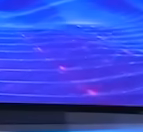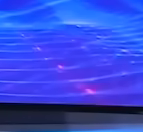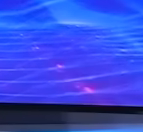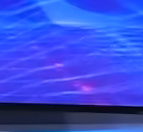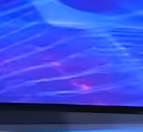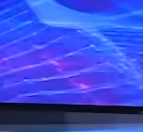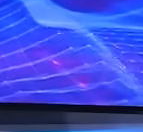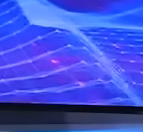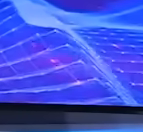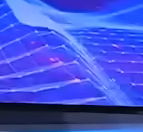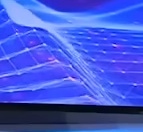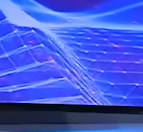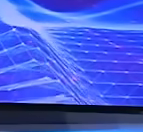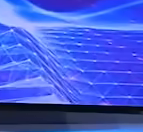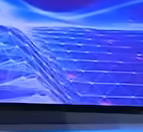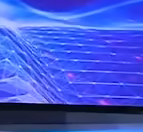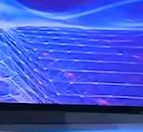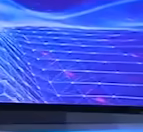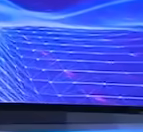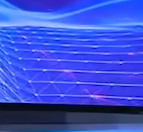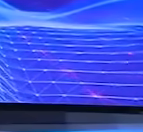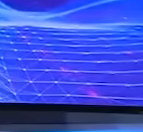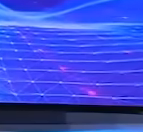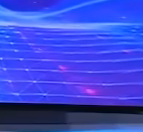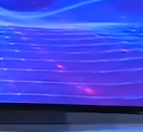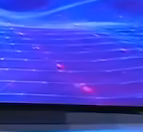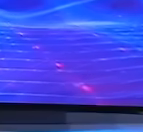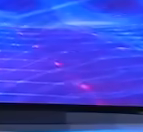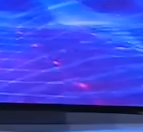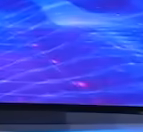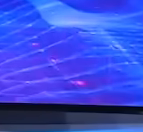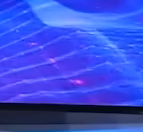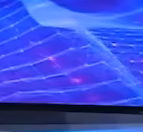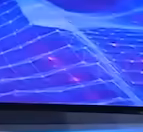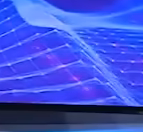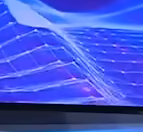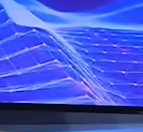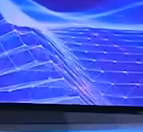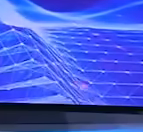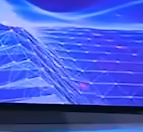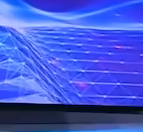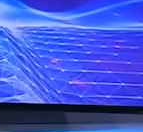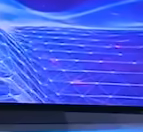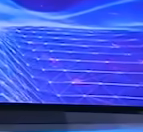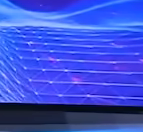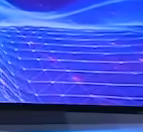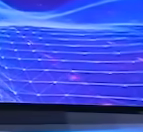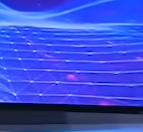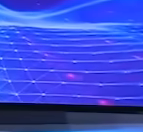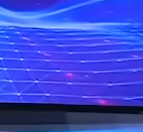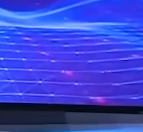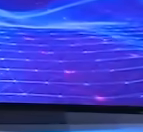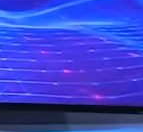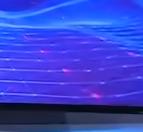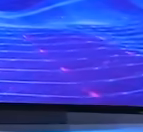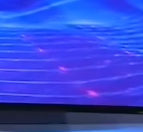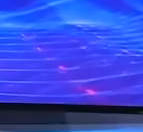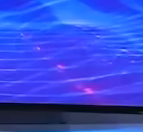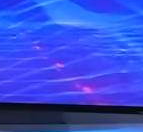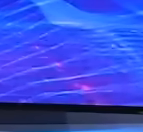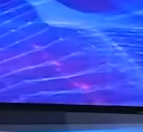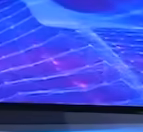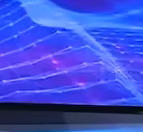delitos. Tras los allanamientos, la Policía Nacional encontró chips de telefonía desechables de otros países.